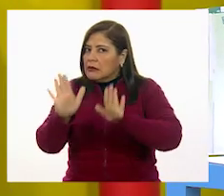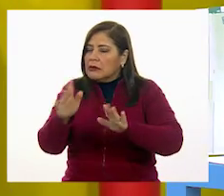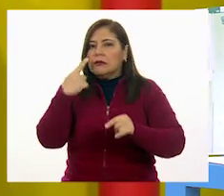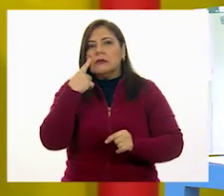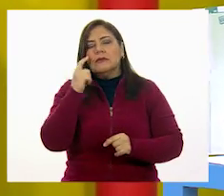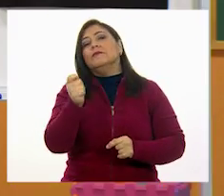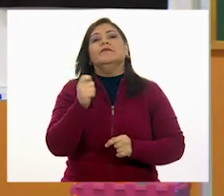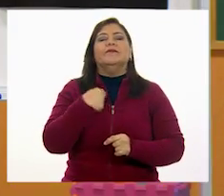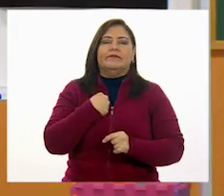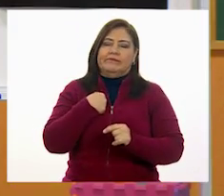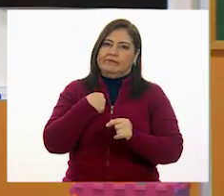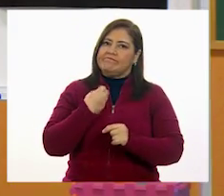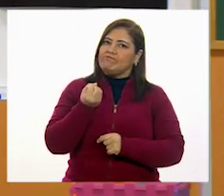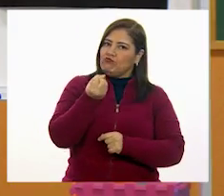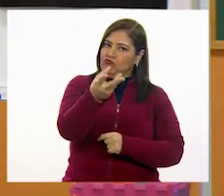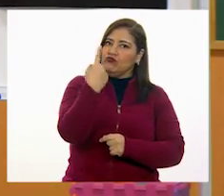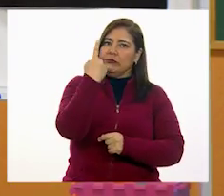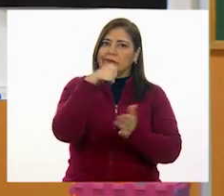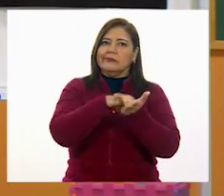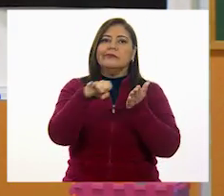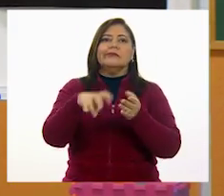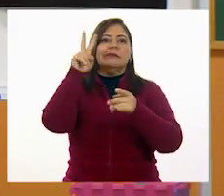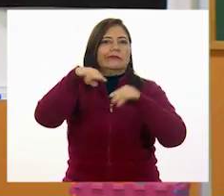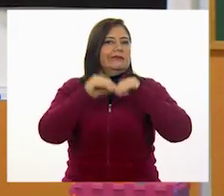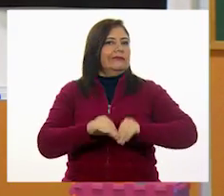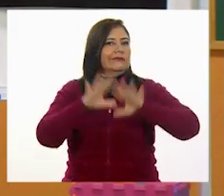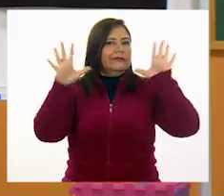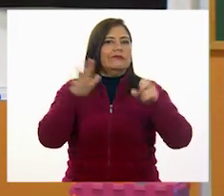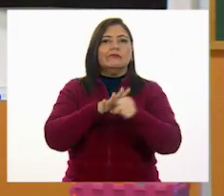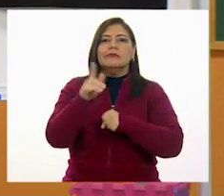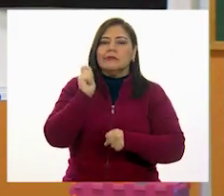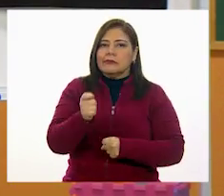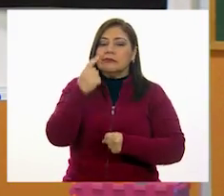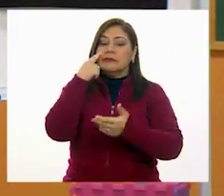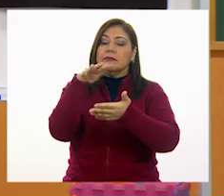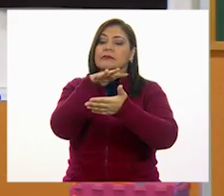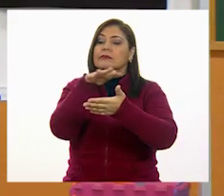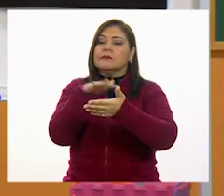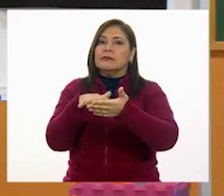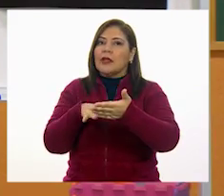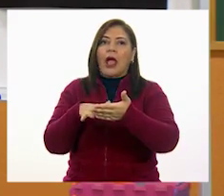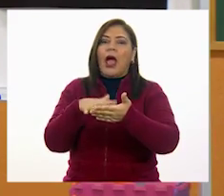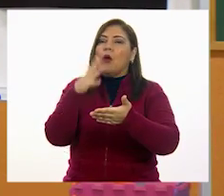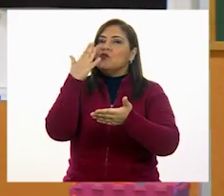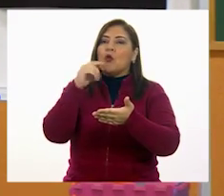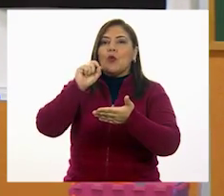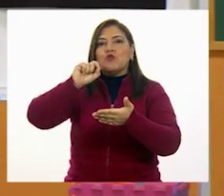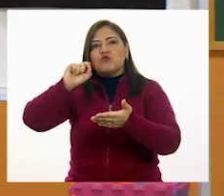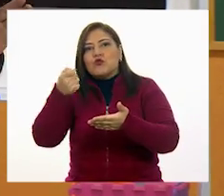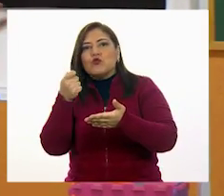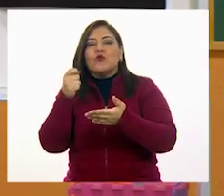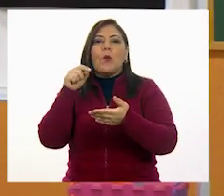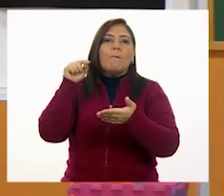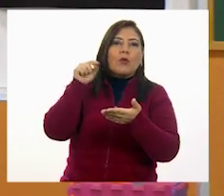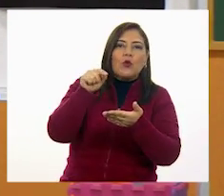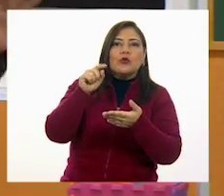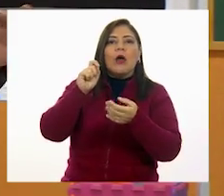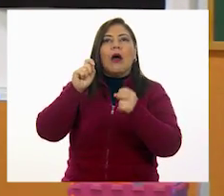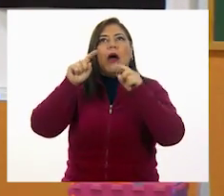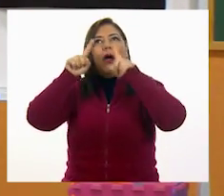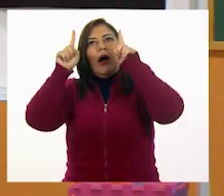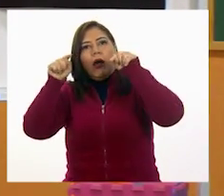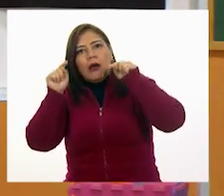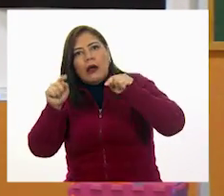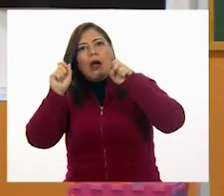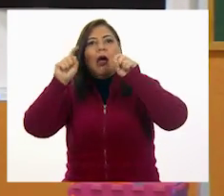a poner un ejemplo muy claro, ¿sí? Vamos a ver un texto donde no hay ni puntos, ni comas, ni signos de